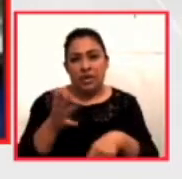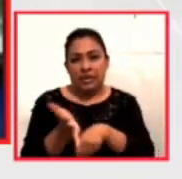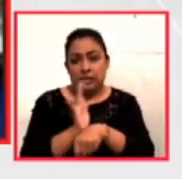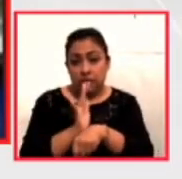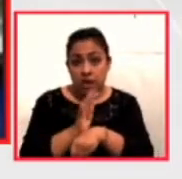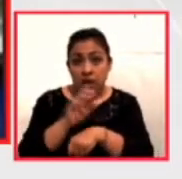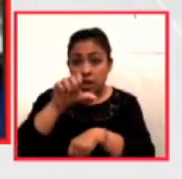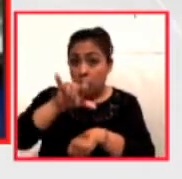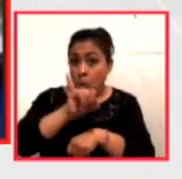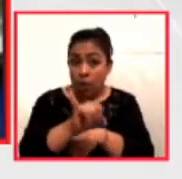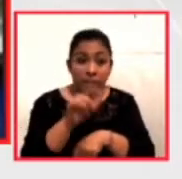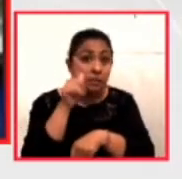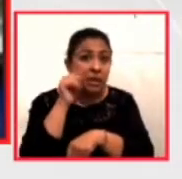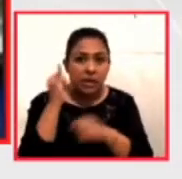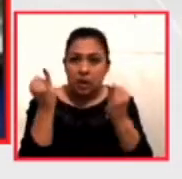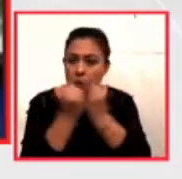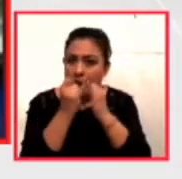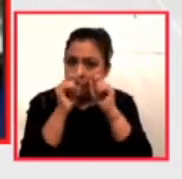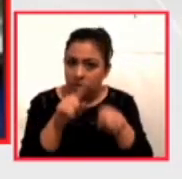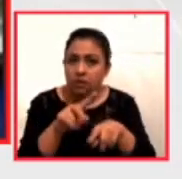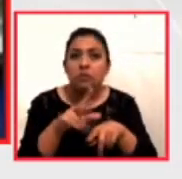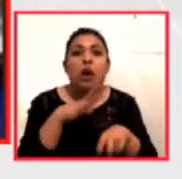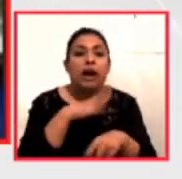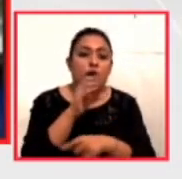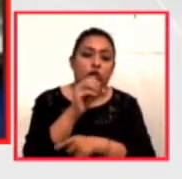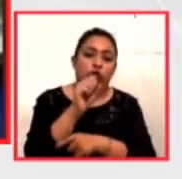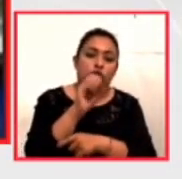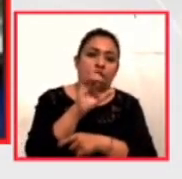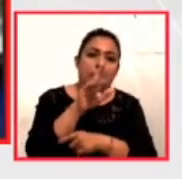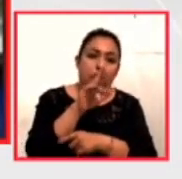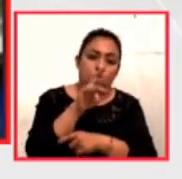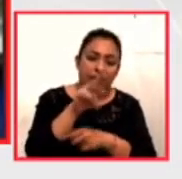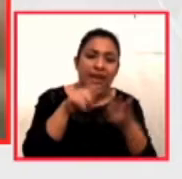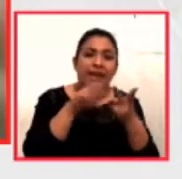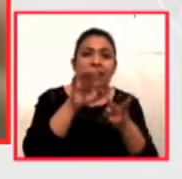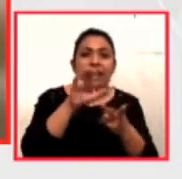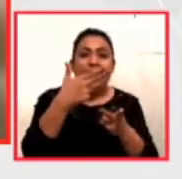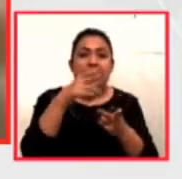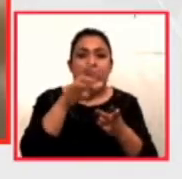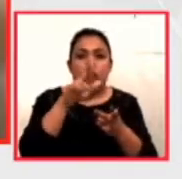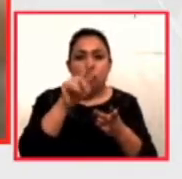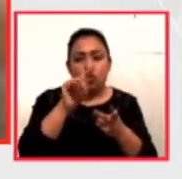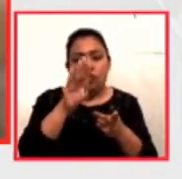esta semana, por ahí estarán Óscar Uriel y Héctor Bonilla.